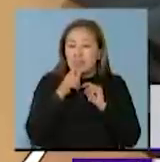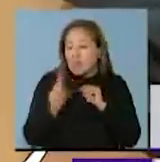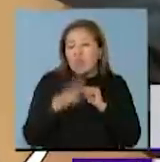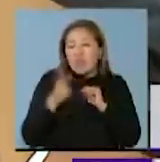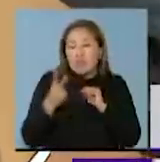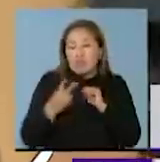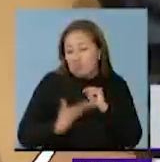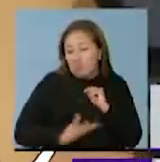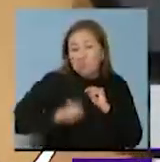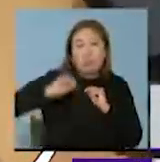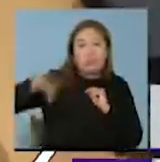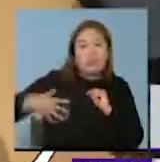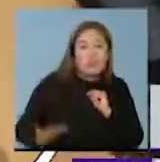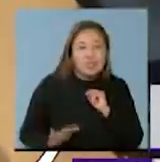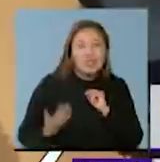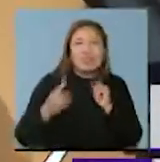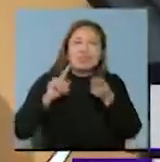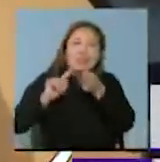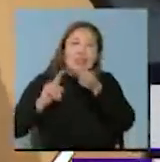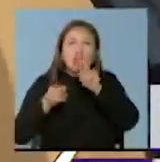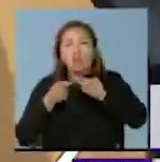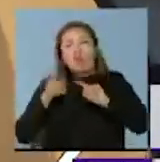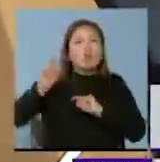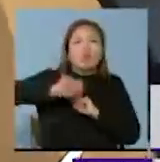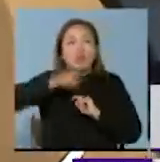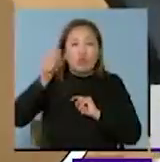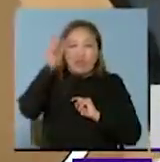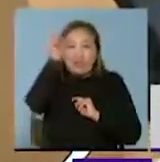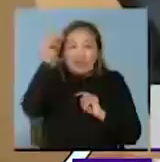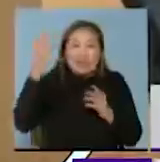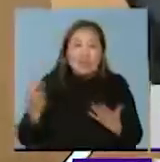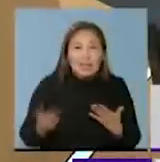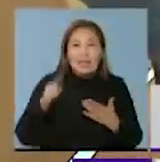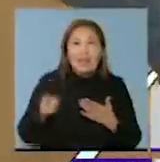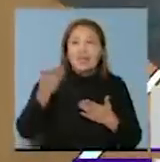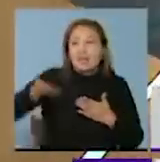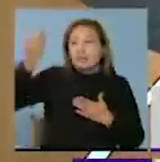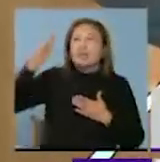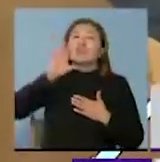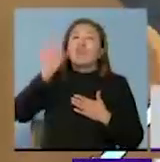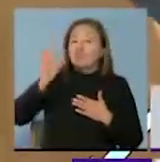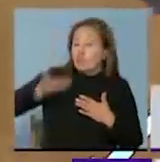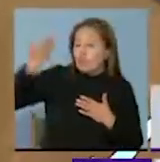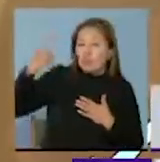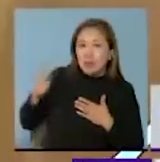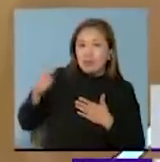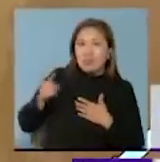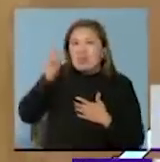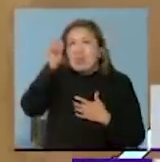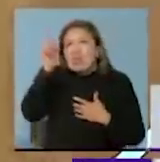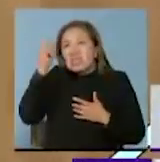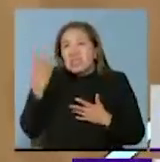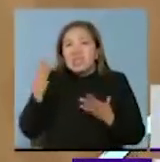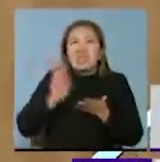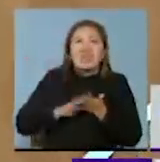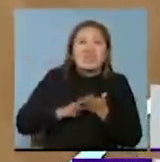sumamente peligrosa y que está vinculada con otras ideologías, filosofías que vienen bregando desde hace 50 años y que tienen que ver con la